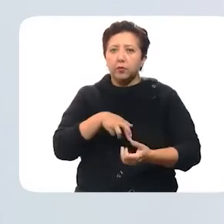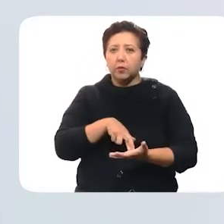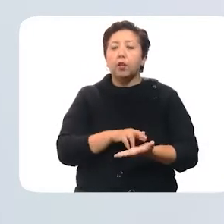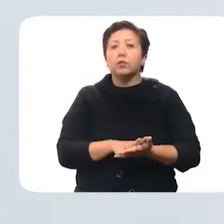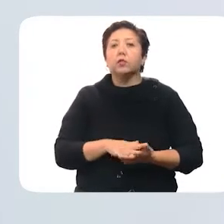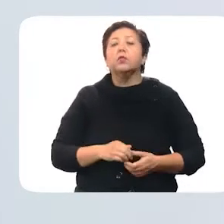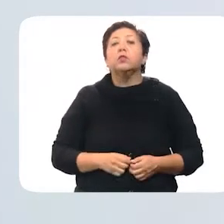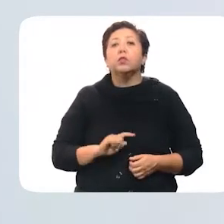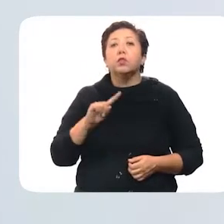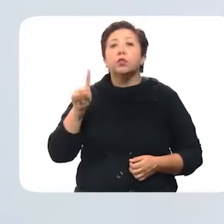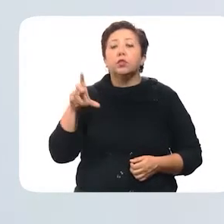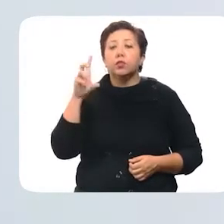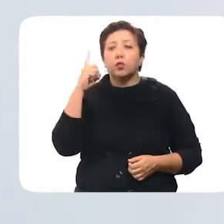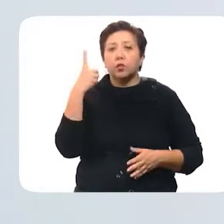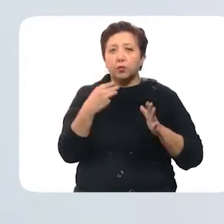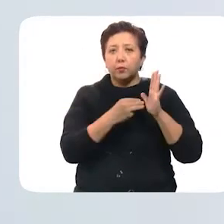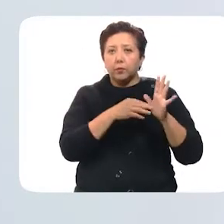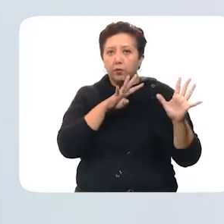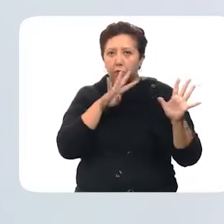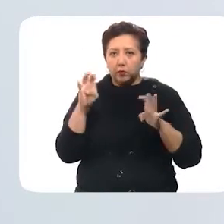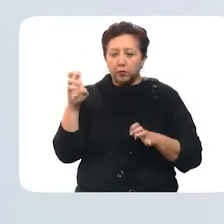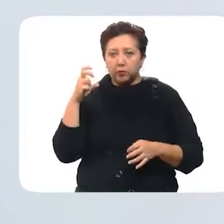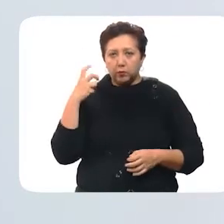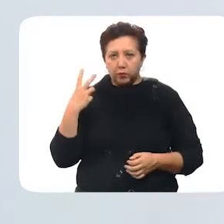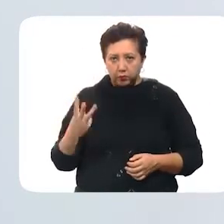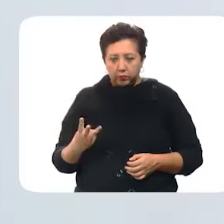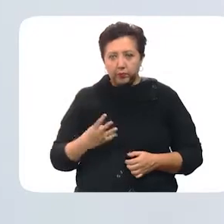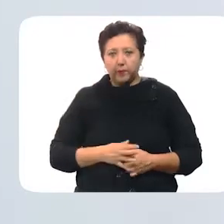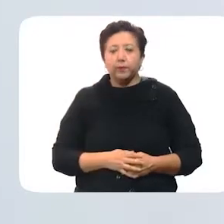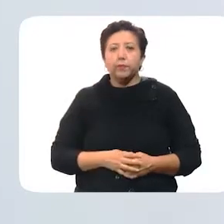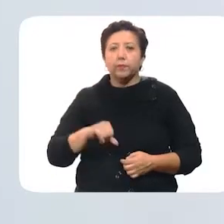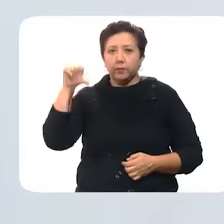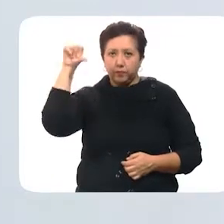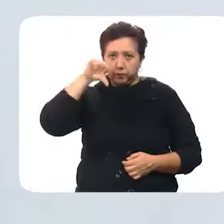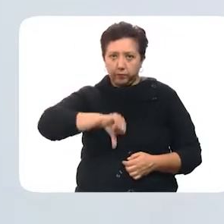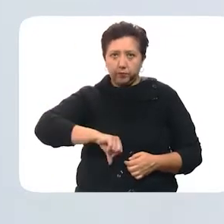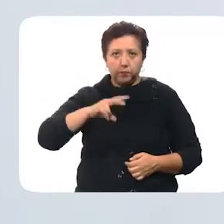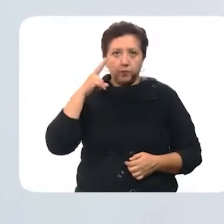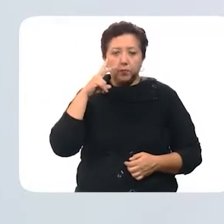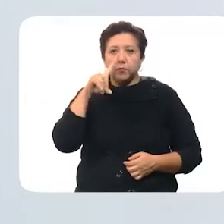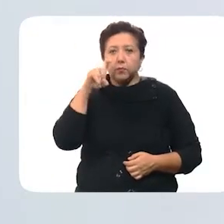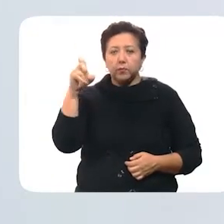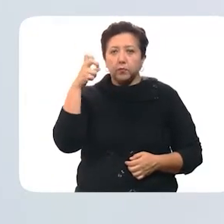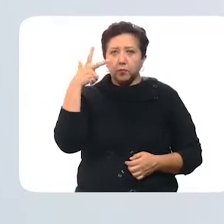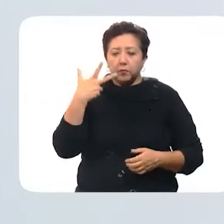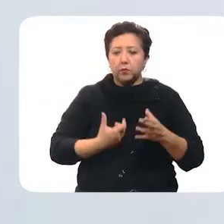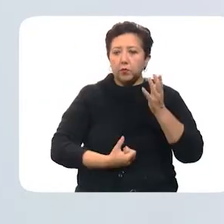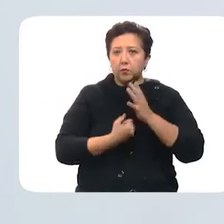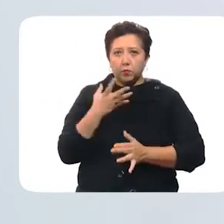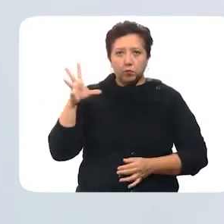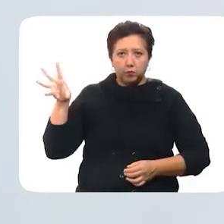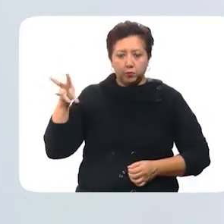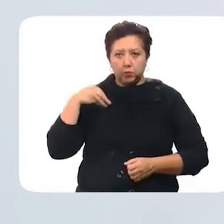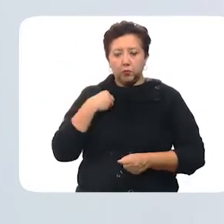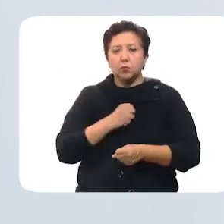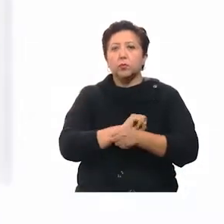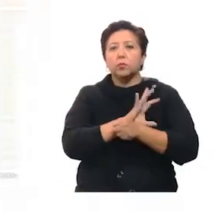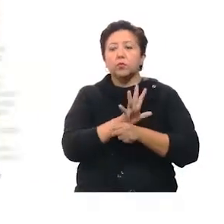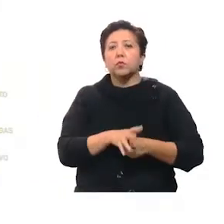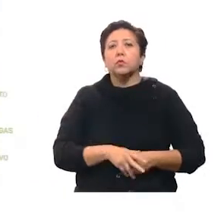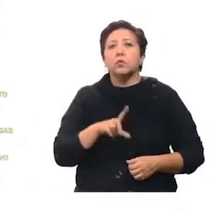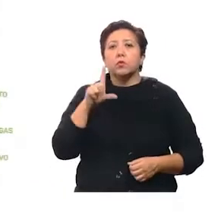contagios registrados, que son 31.903. Hoy se detectaron 108 nuevos contagios de